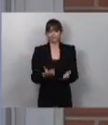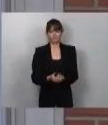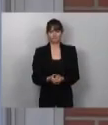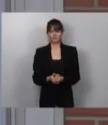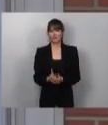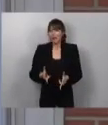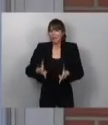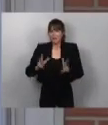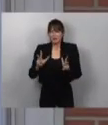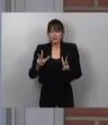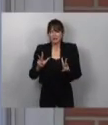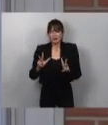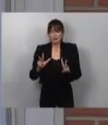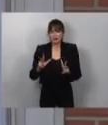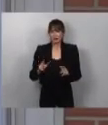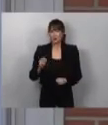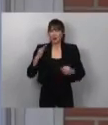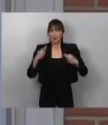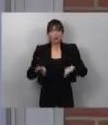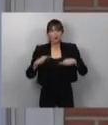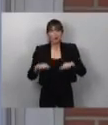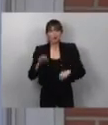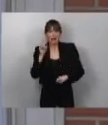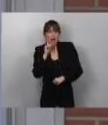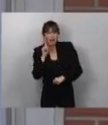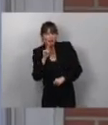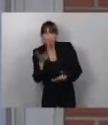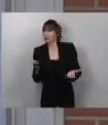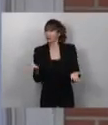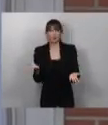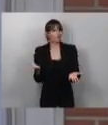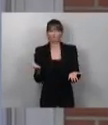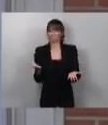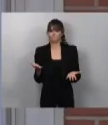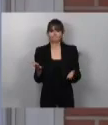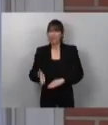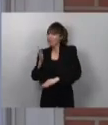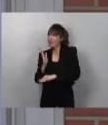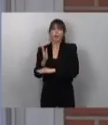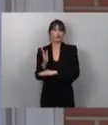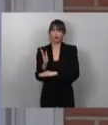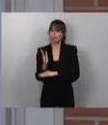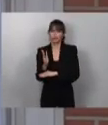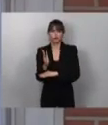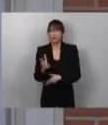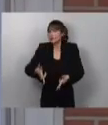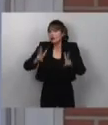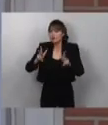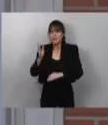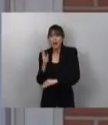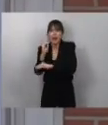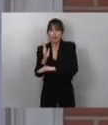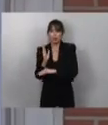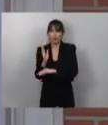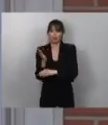la la las la realidad que le había llevado a esa reflexión pues al final acaba sonriendo es decir que es que encima